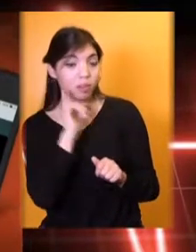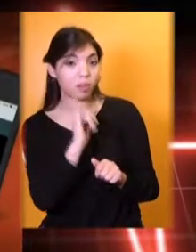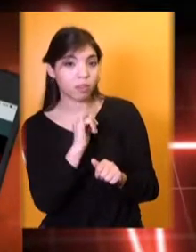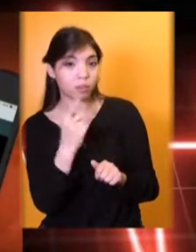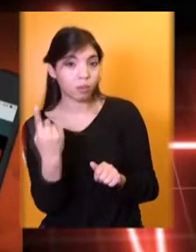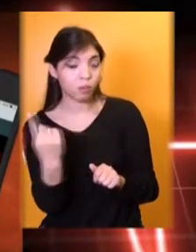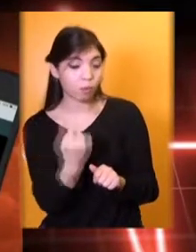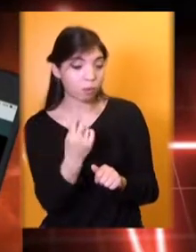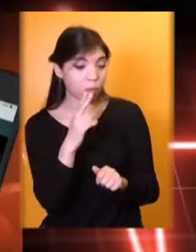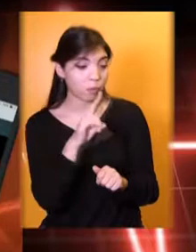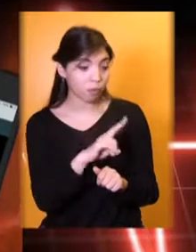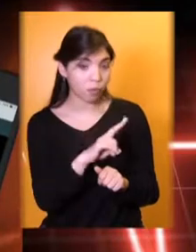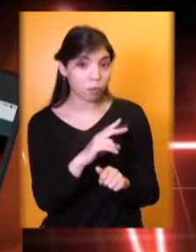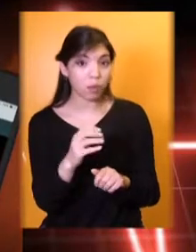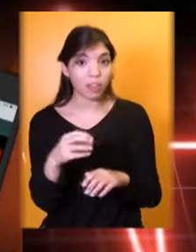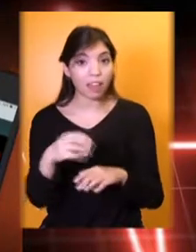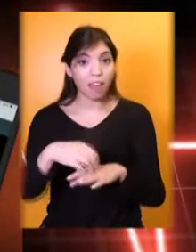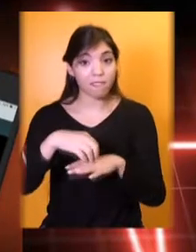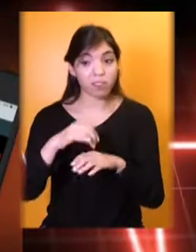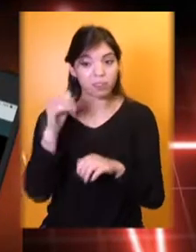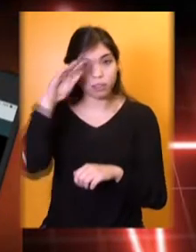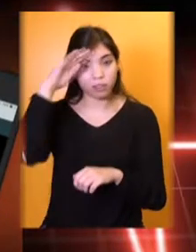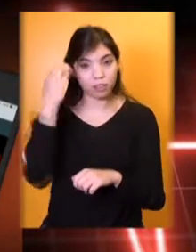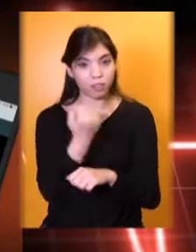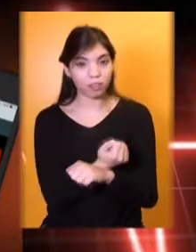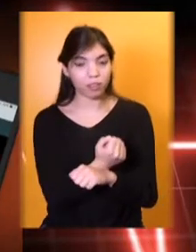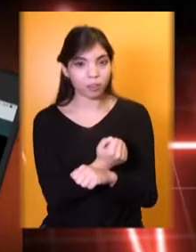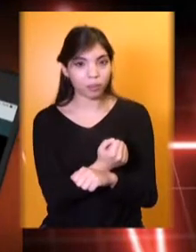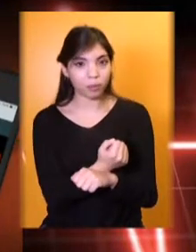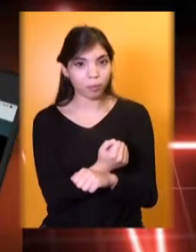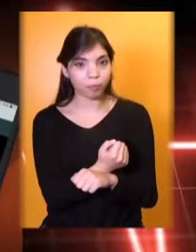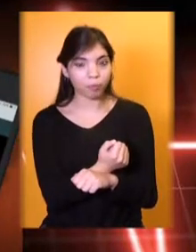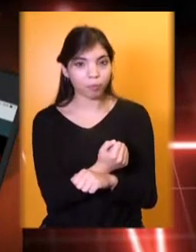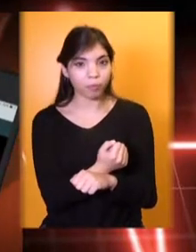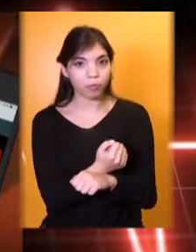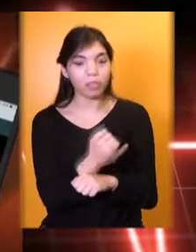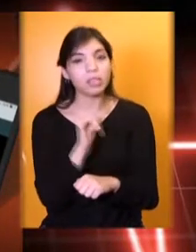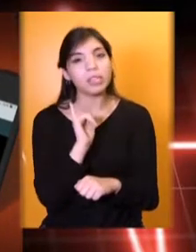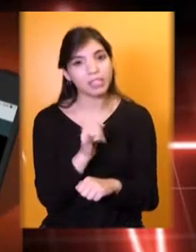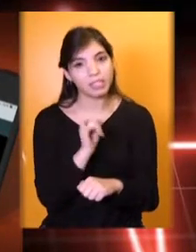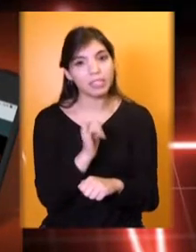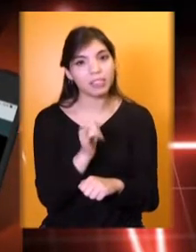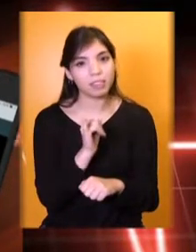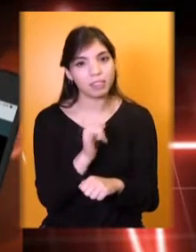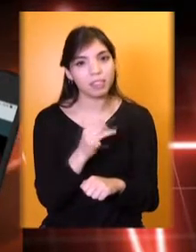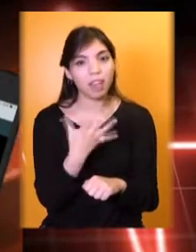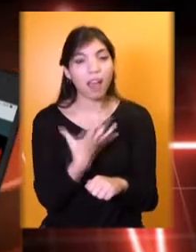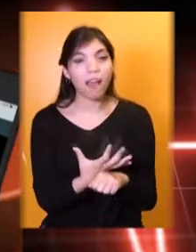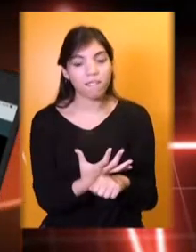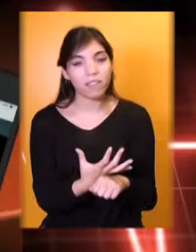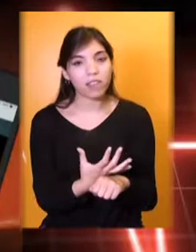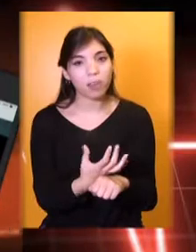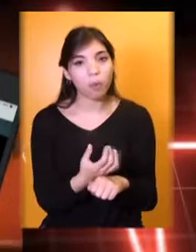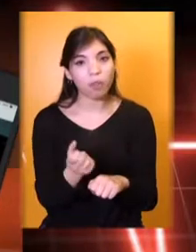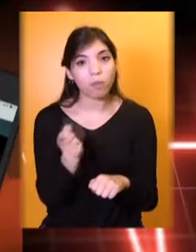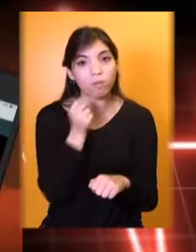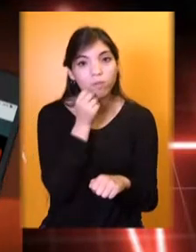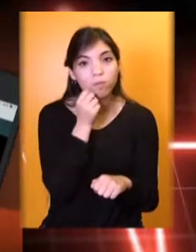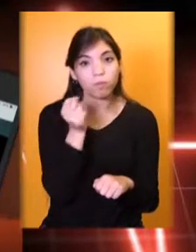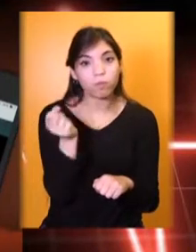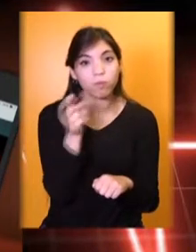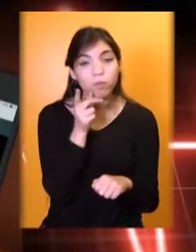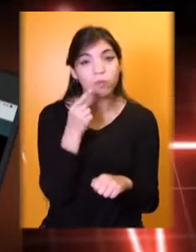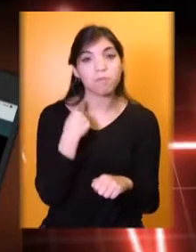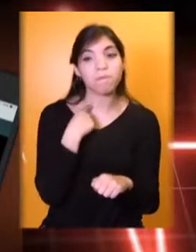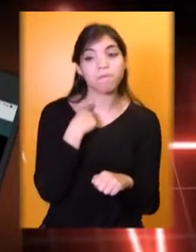suceso nos pudimos enterar por parte de carabineros que nos dio la noticia que efectivamente había una causa denunciada por violencia intrafamiliar